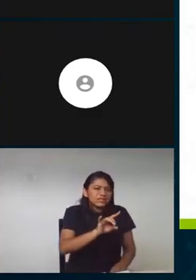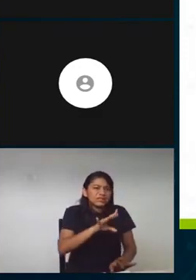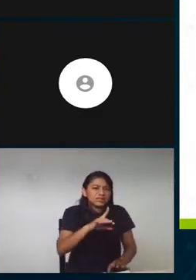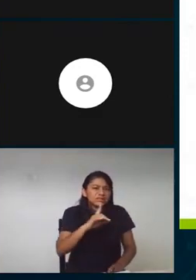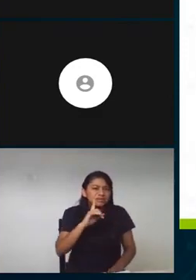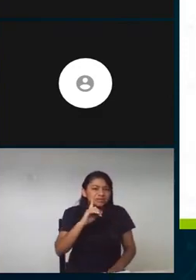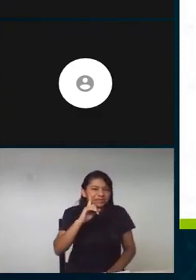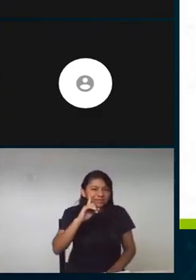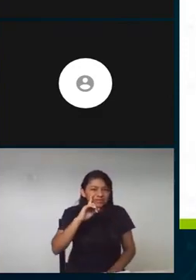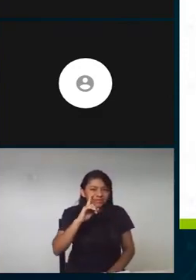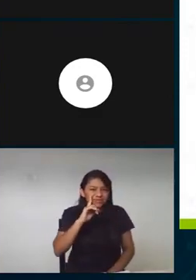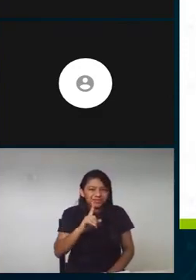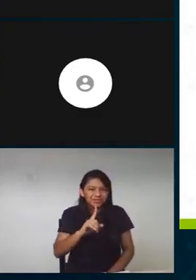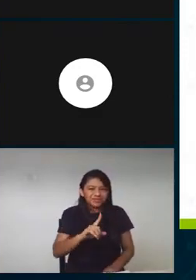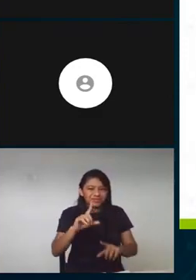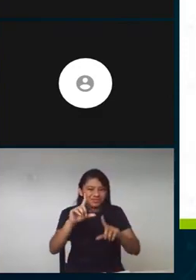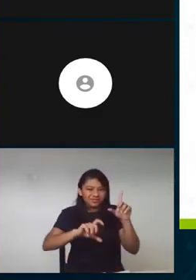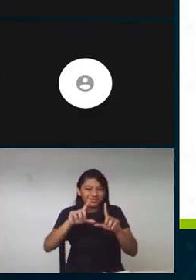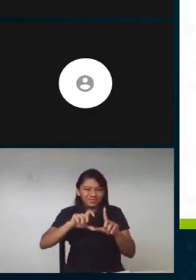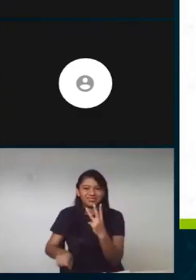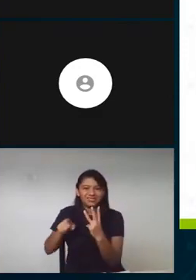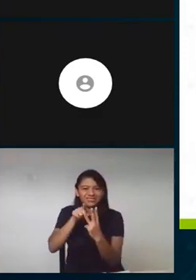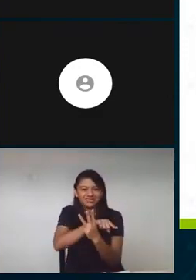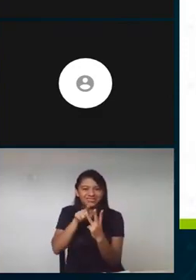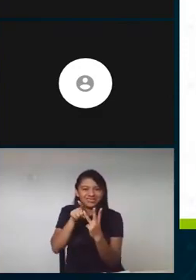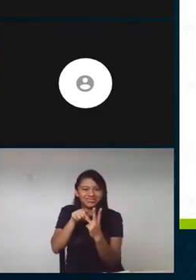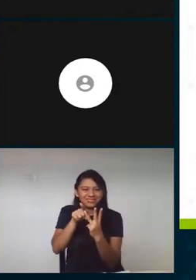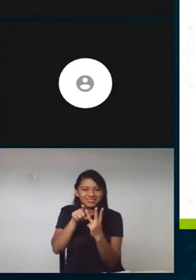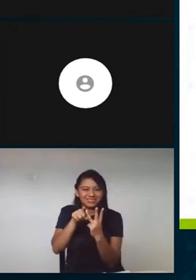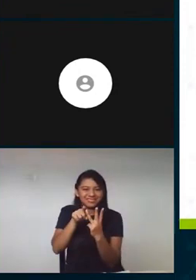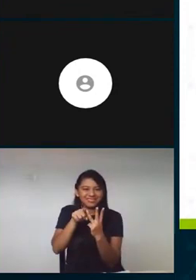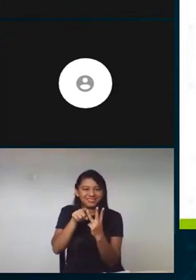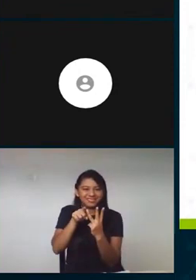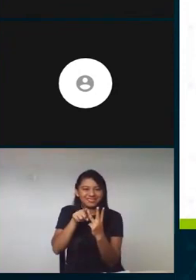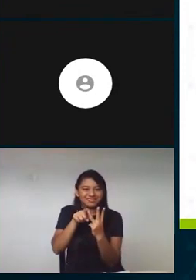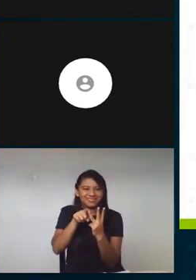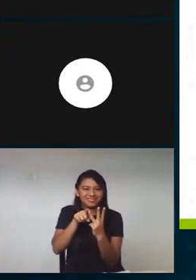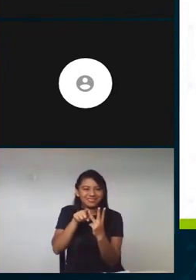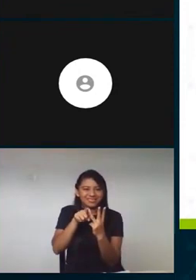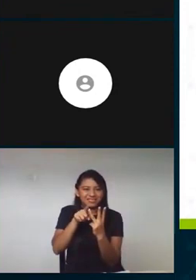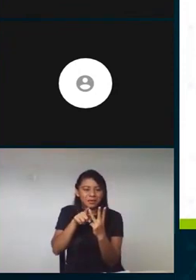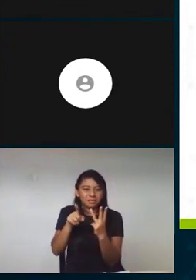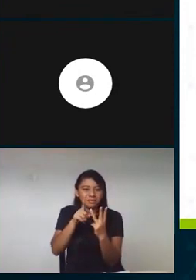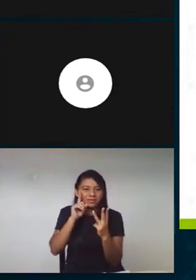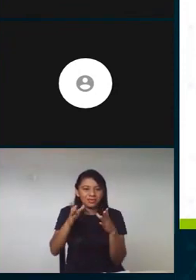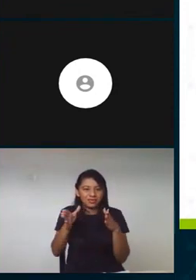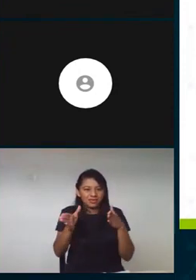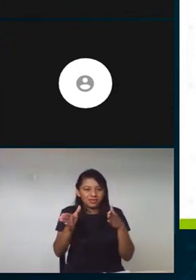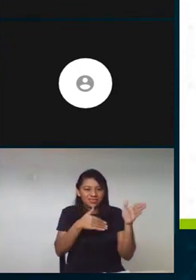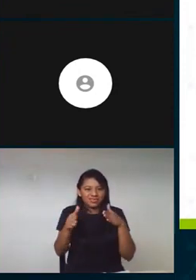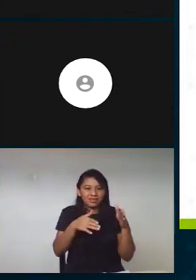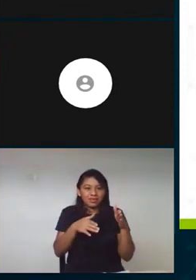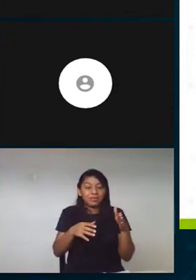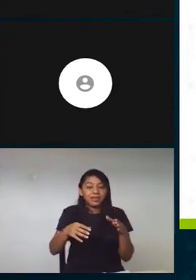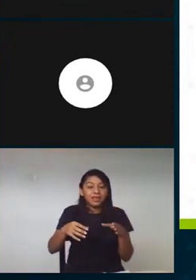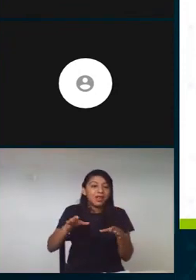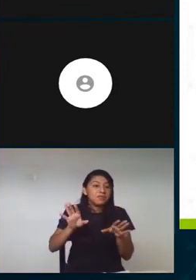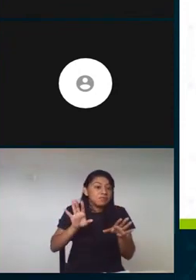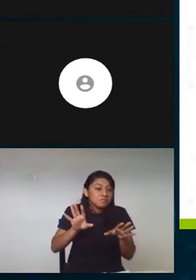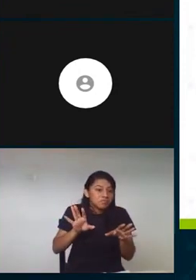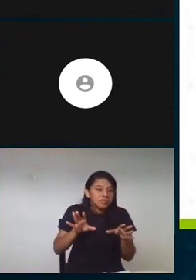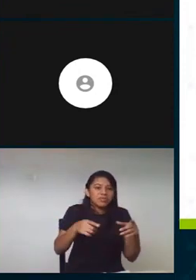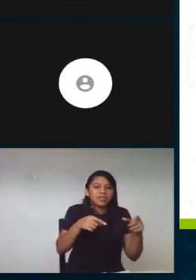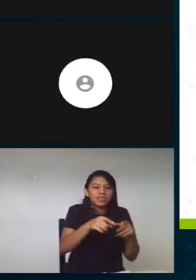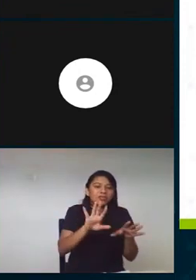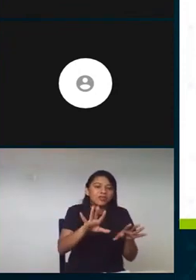falta mantenimiento, evidenciamos que la apertura es demasiado angosta, entonces los residentes al depositar